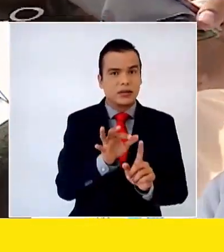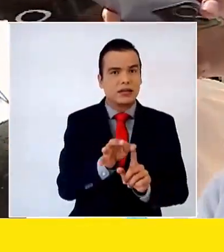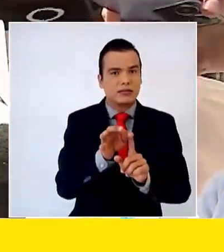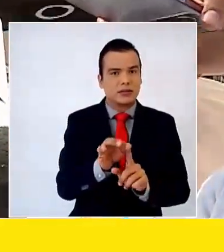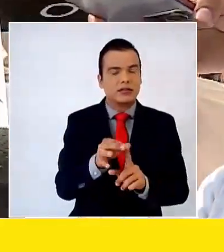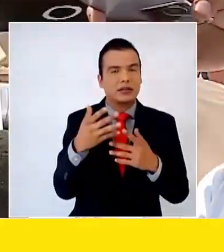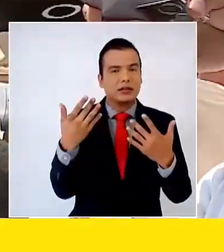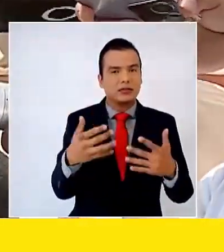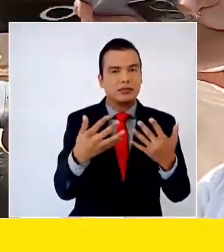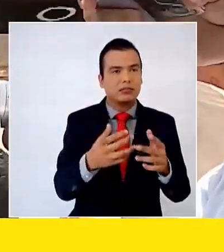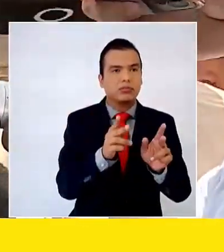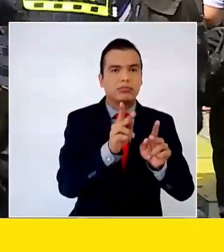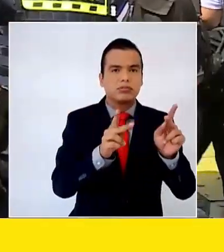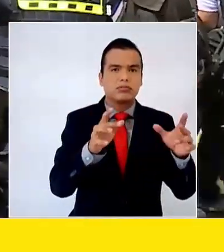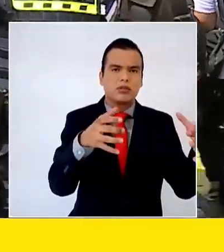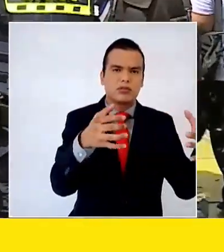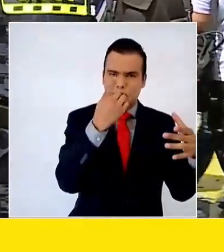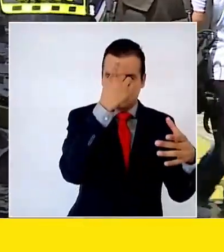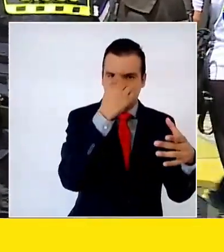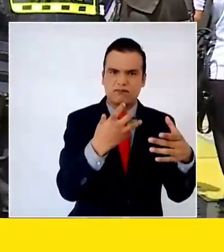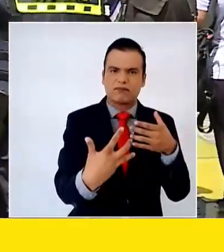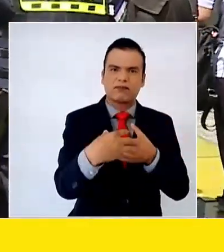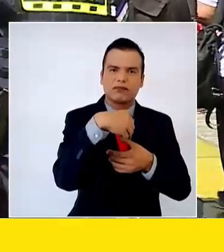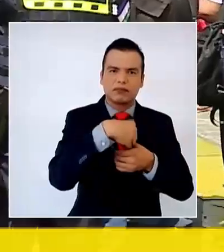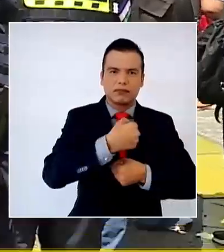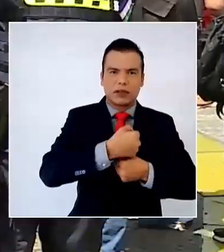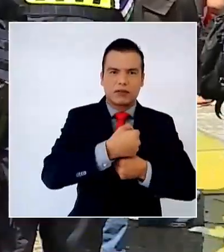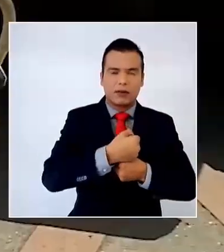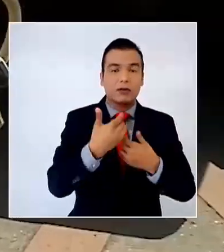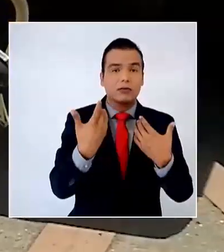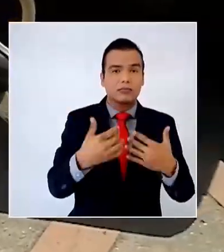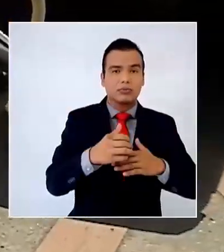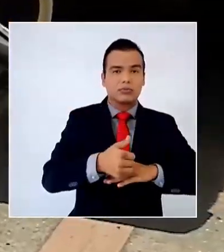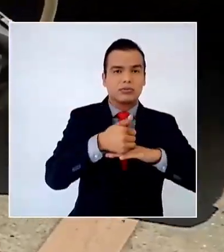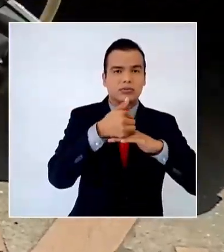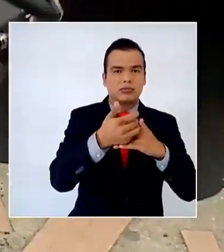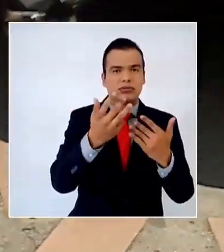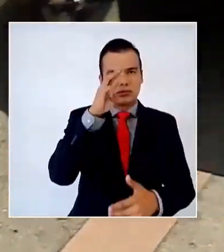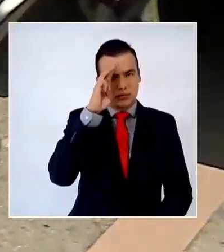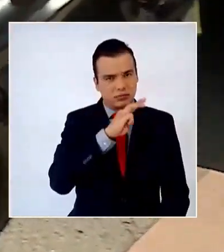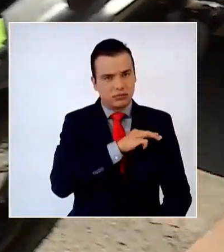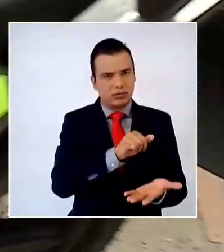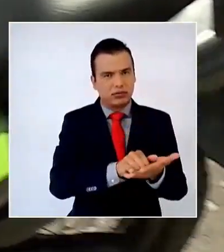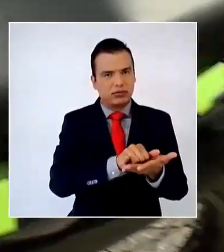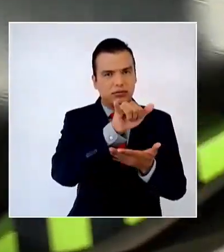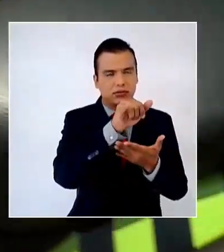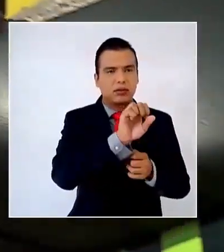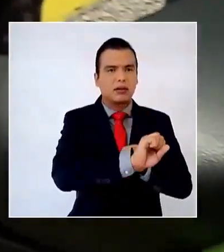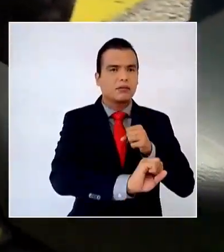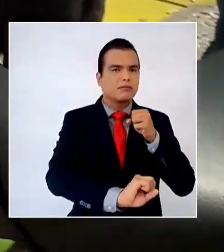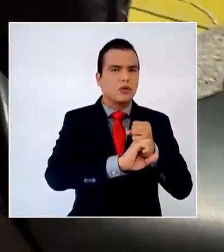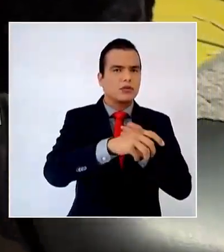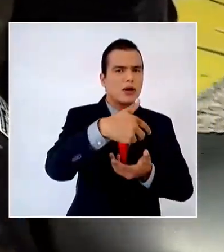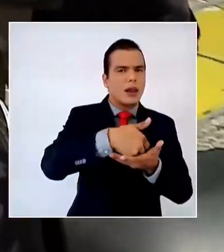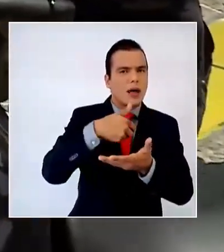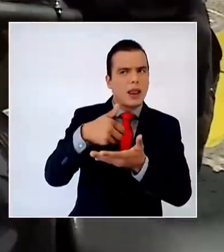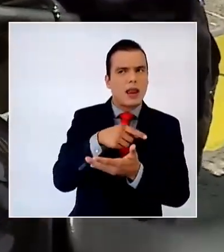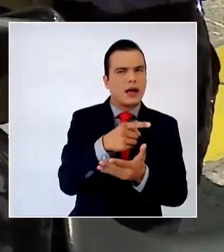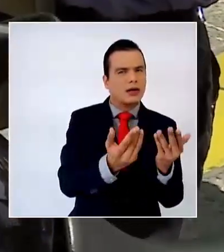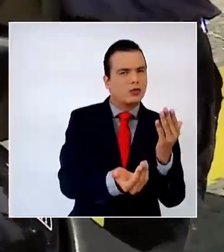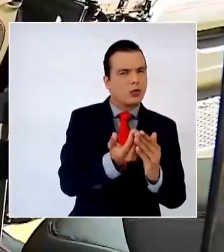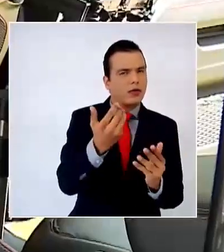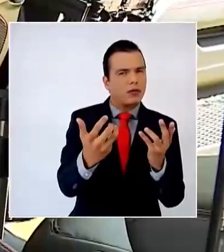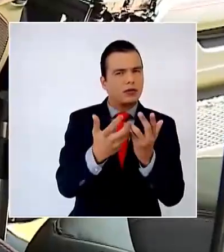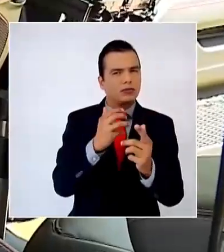seguridad y sobre todo también un coronel de la Fuerza Aérea, para que nos dijeran cómo iban a funcionar, y ellos validaron que lo que